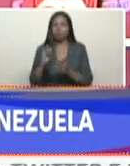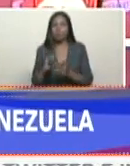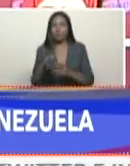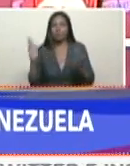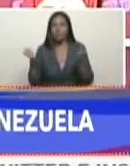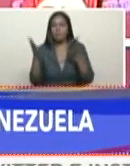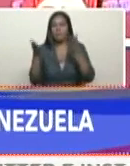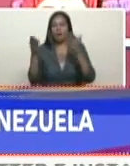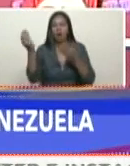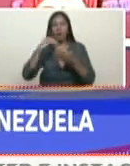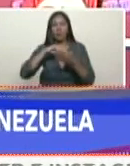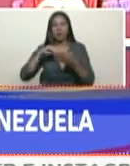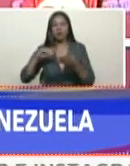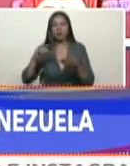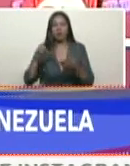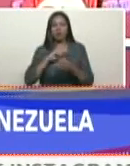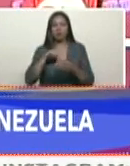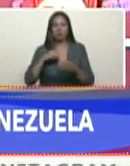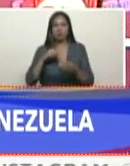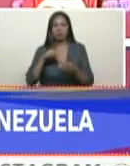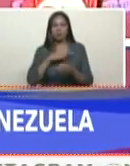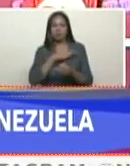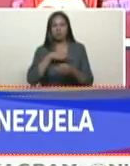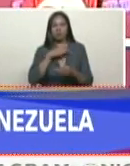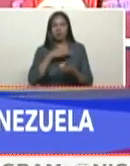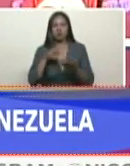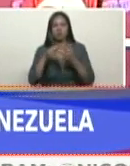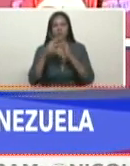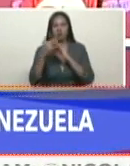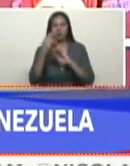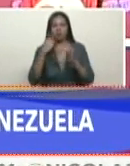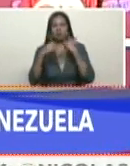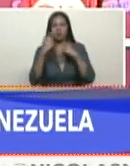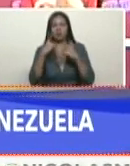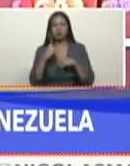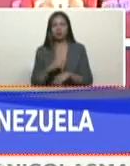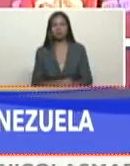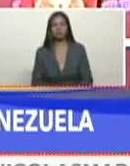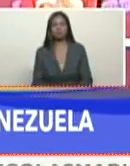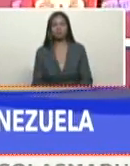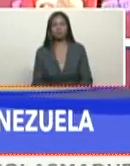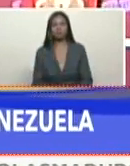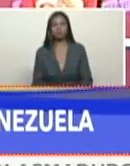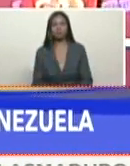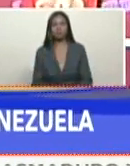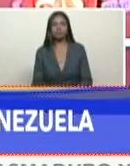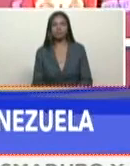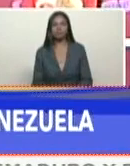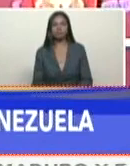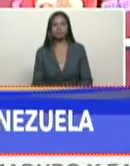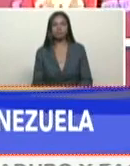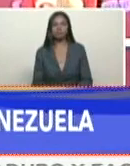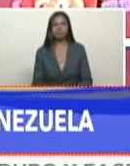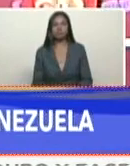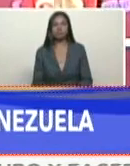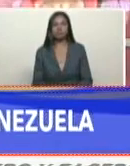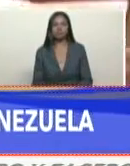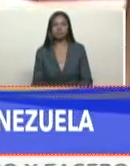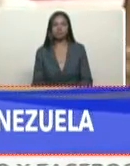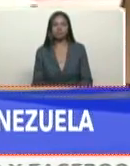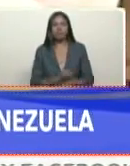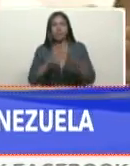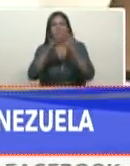reimpulso gigantesco a la gran misión Barrio Nuevo Barrio Tricolor, con las comunas al